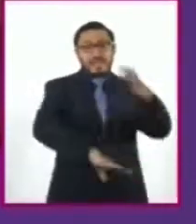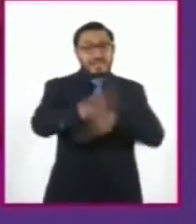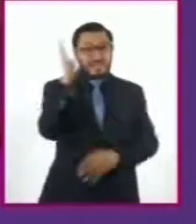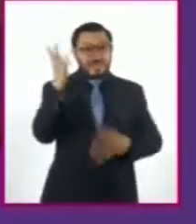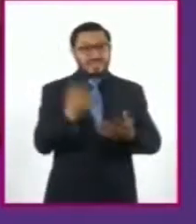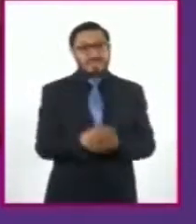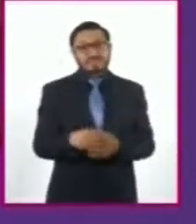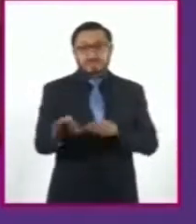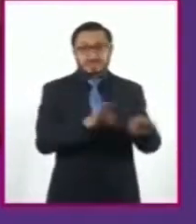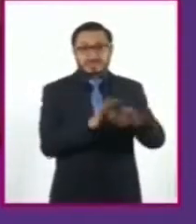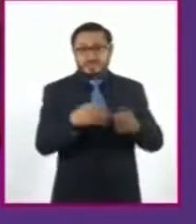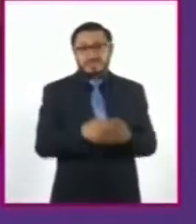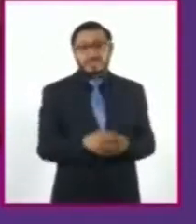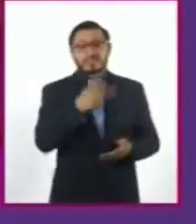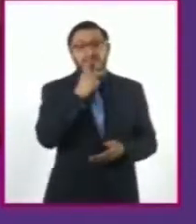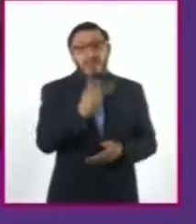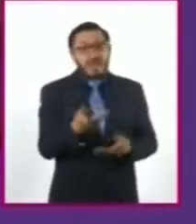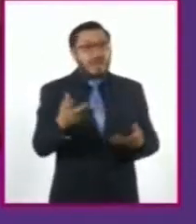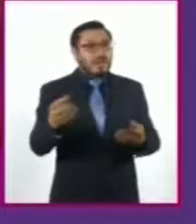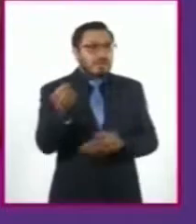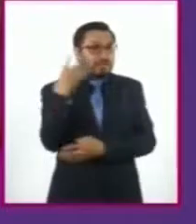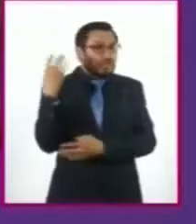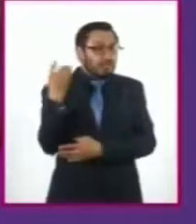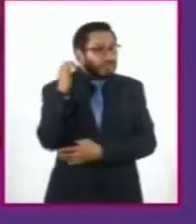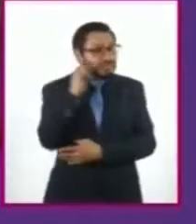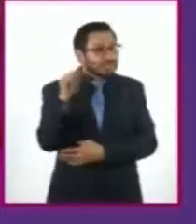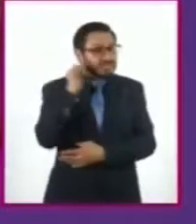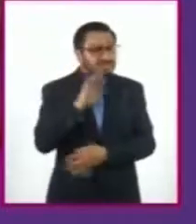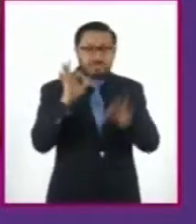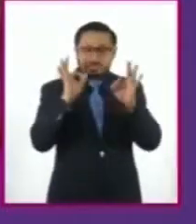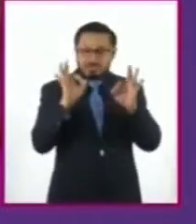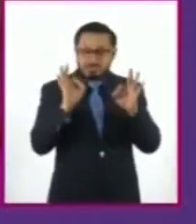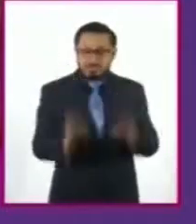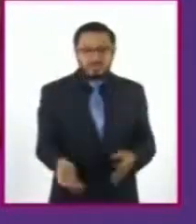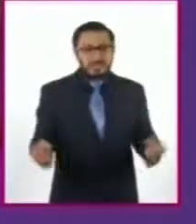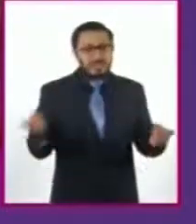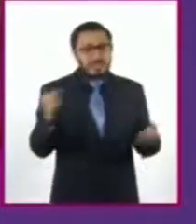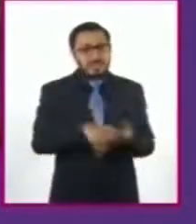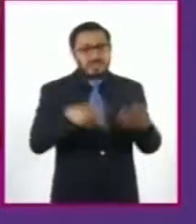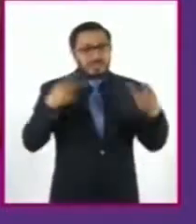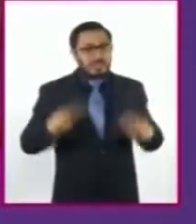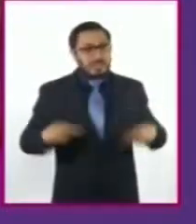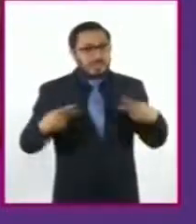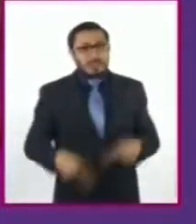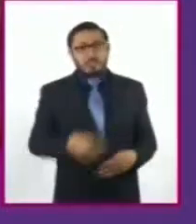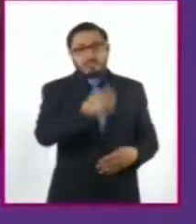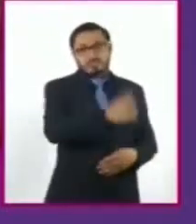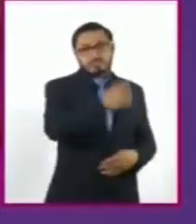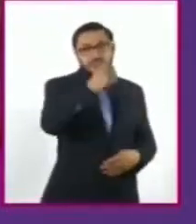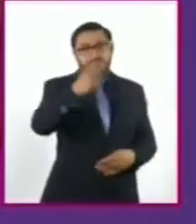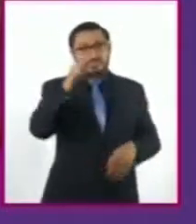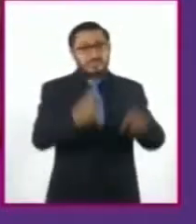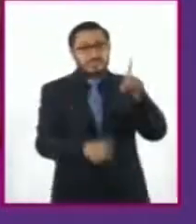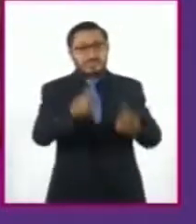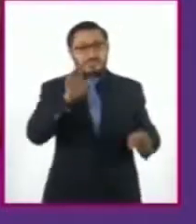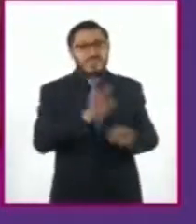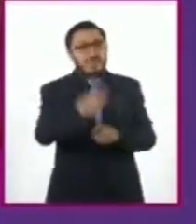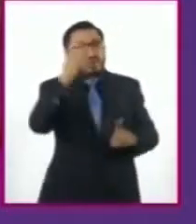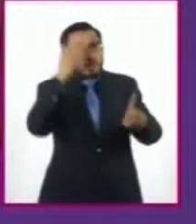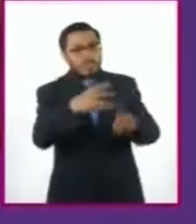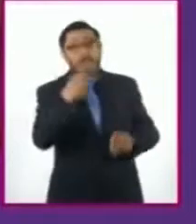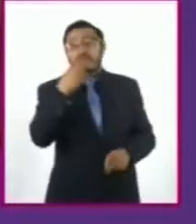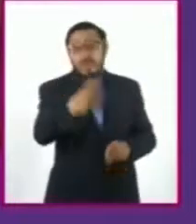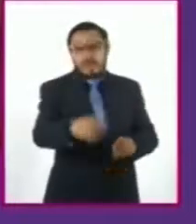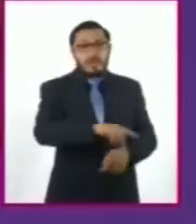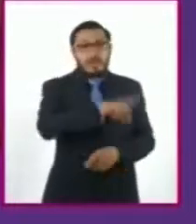Las palabras y los discursos siempre tienen efectos en las personas y depende del sentido que le demos, es el efecto que